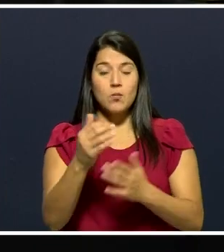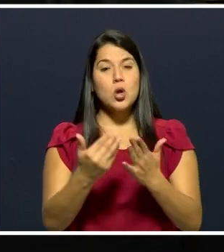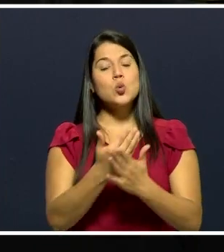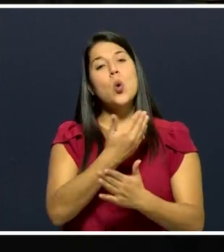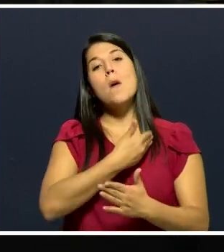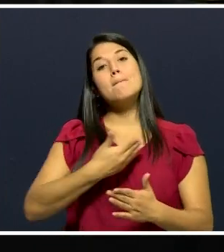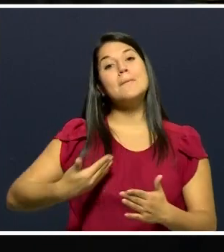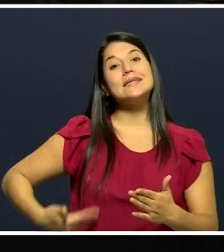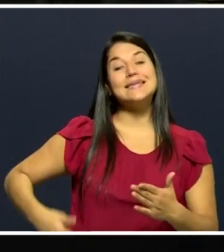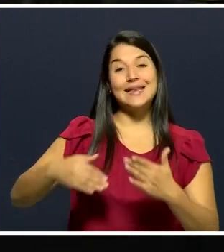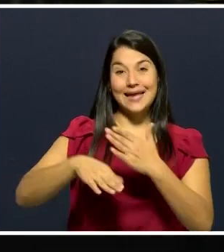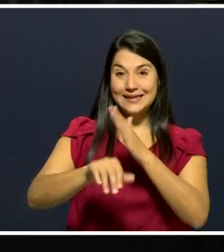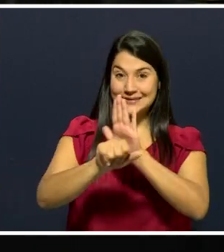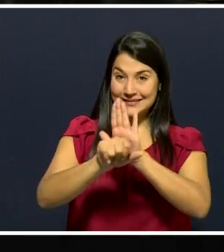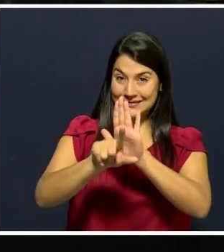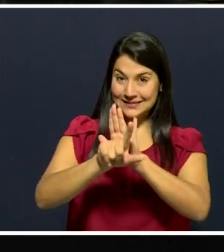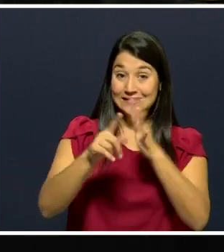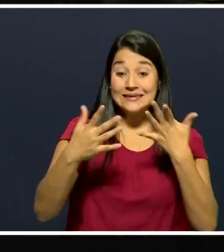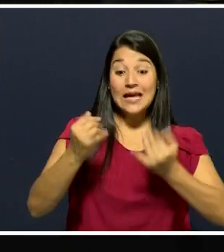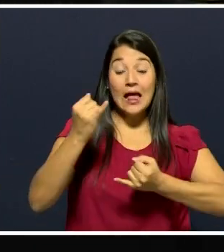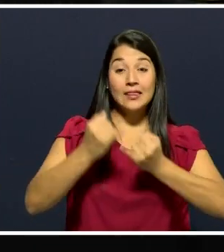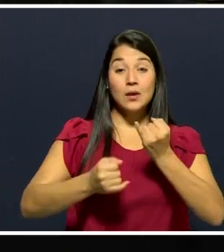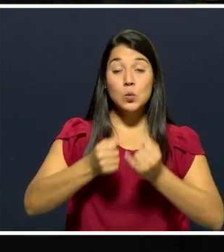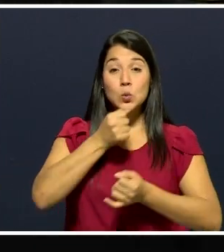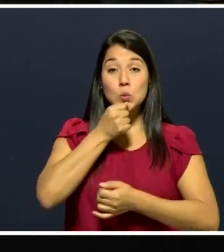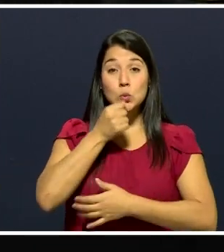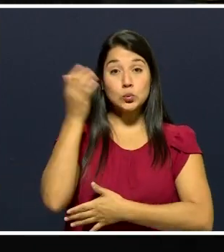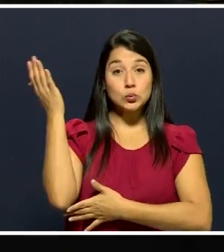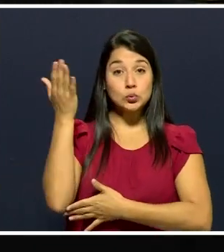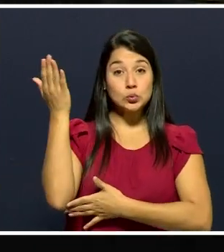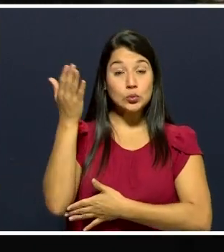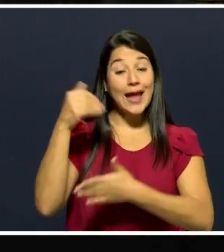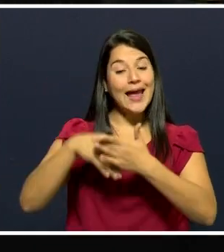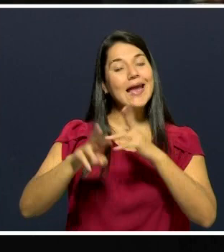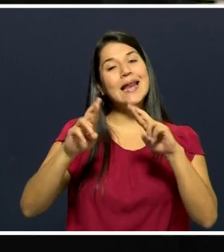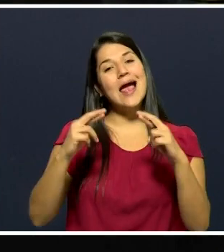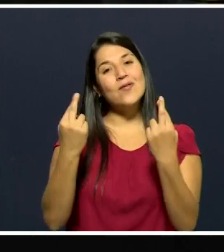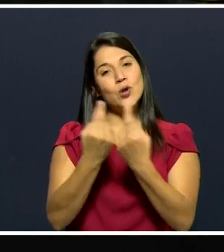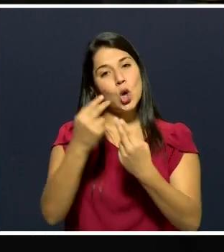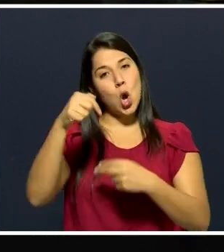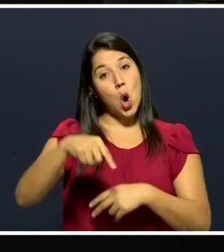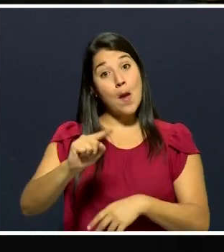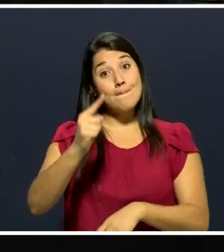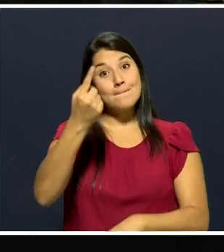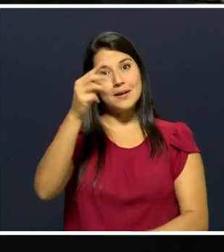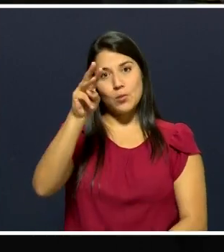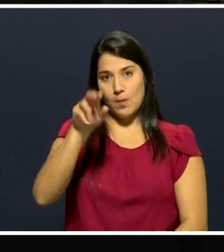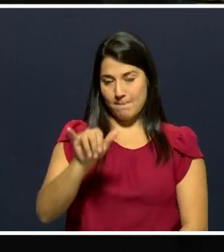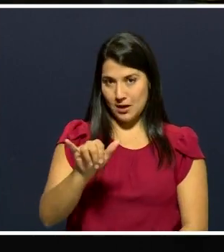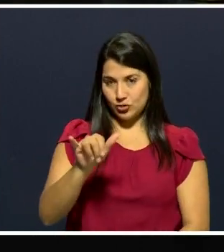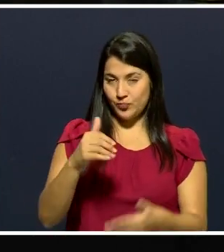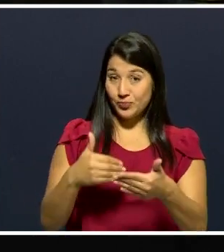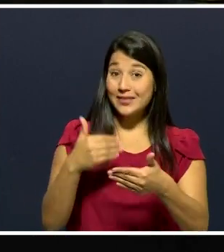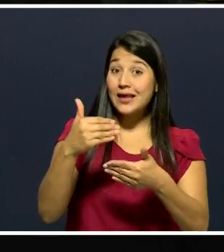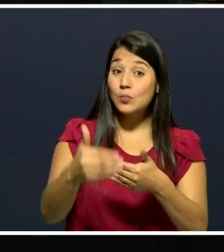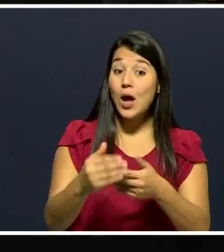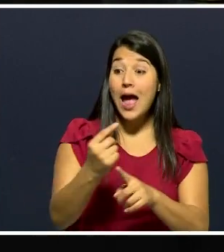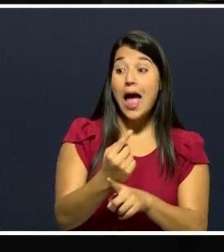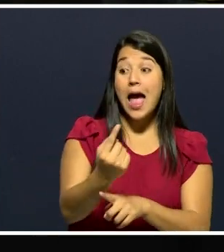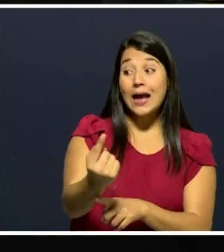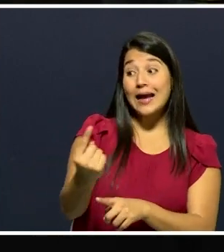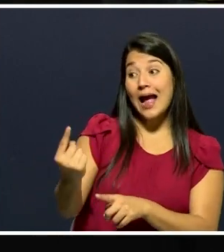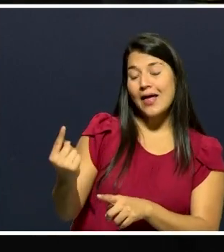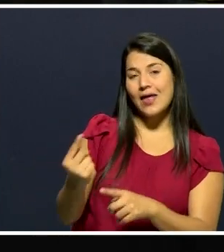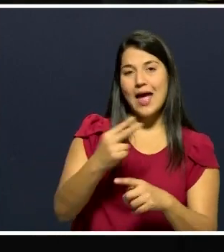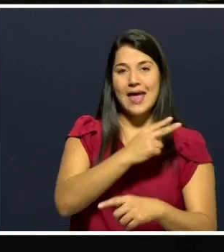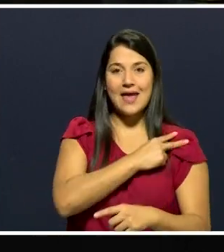de la Asamblea Legislativa cerró su discurso en la sesión solemne del 1 de mayo. Posterior a él, cada uno de los jefes